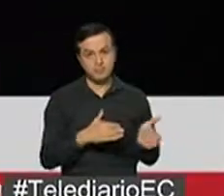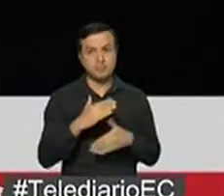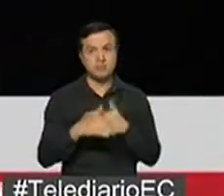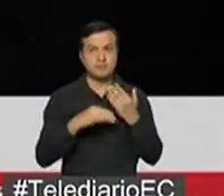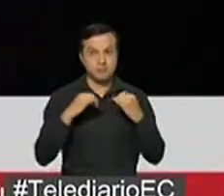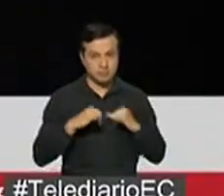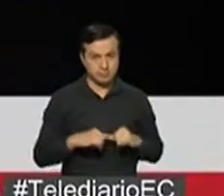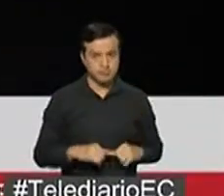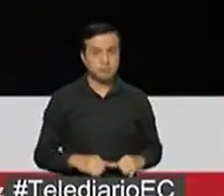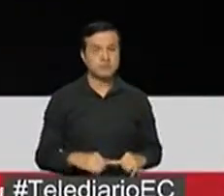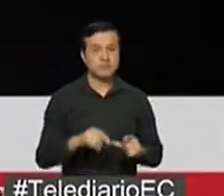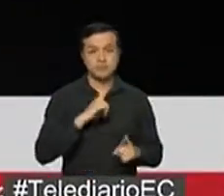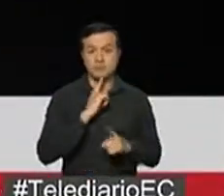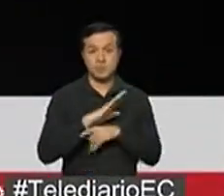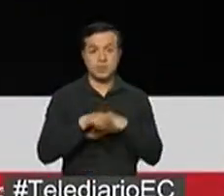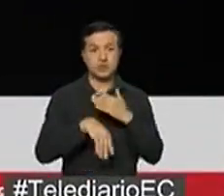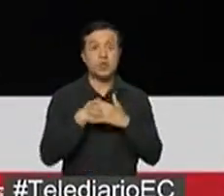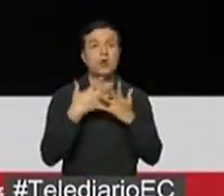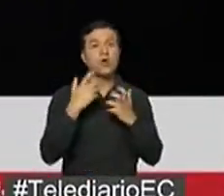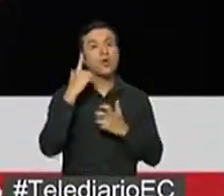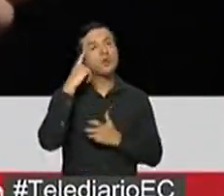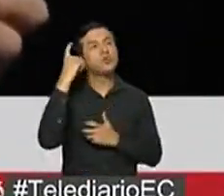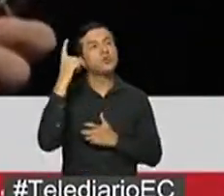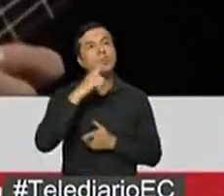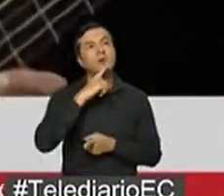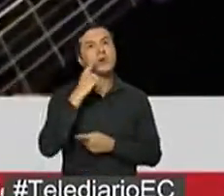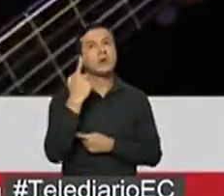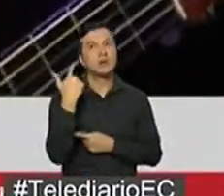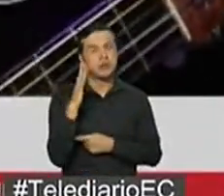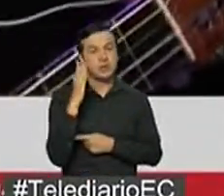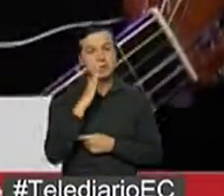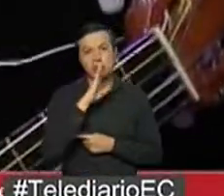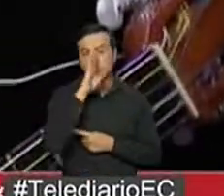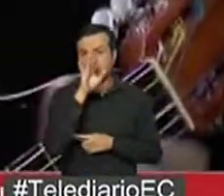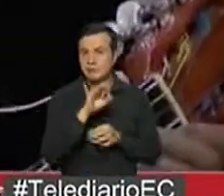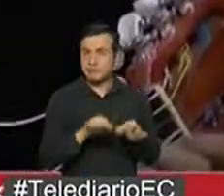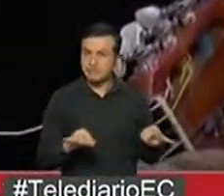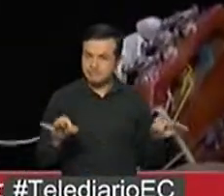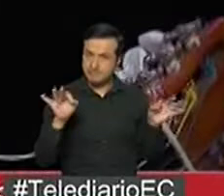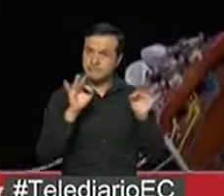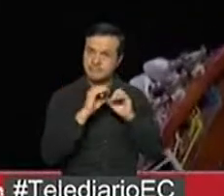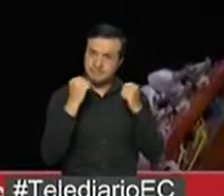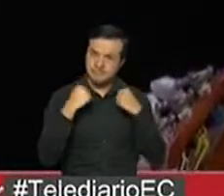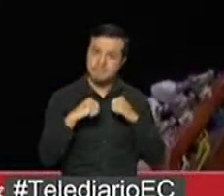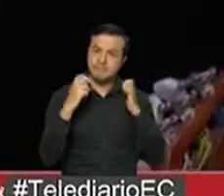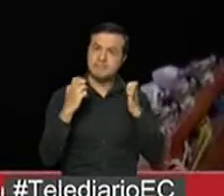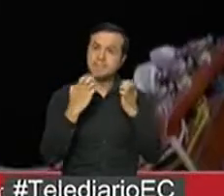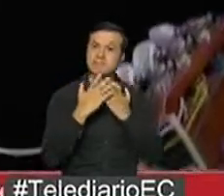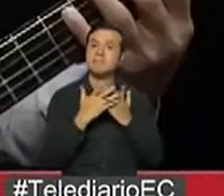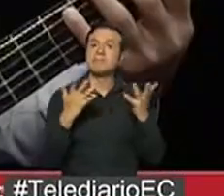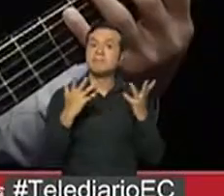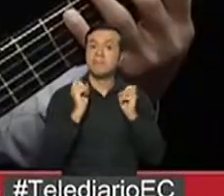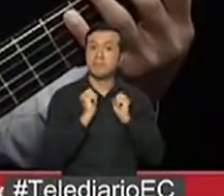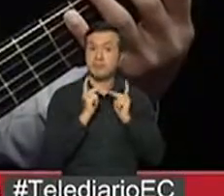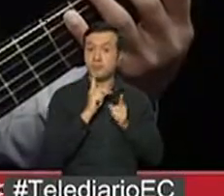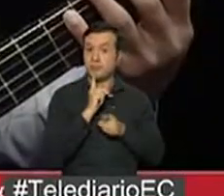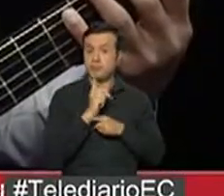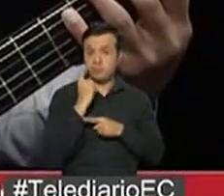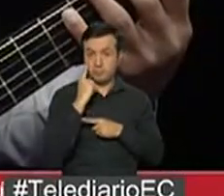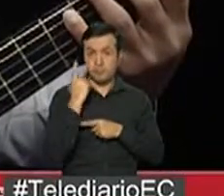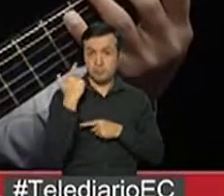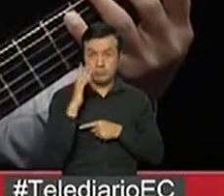concretar todos tenemos un sueño y creo que siempre merecedor el buscar esa oportunidad para